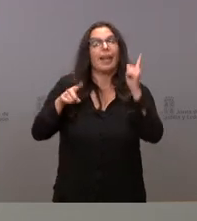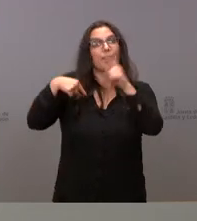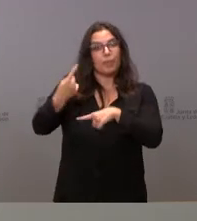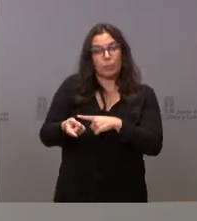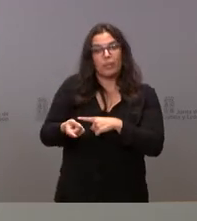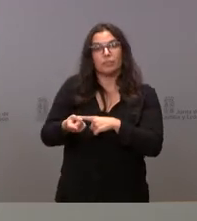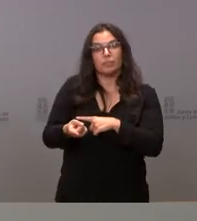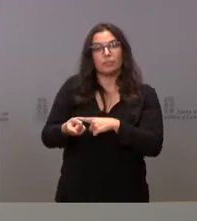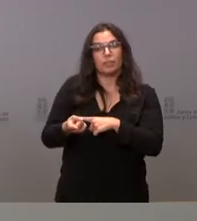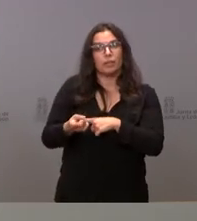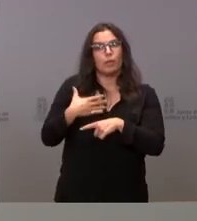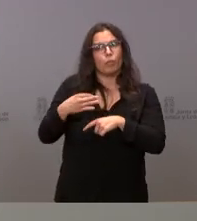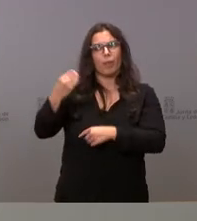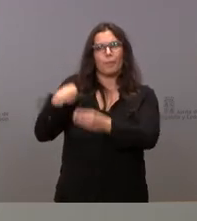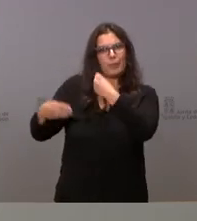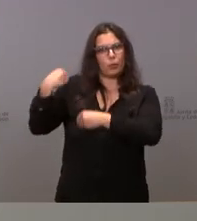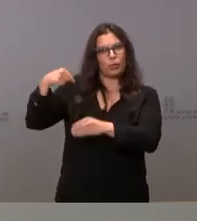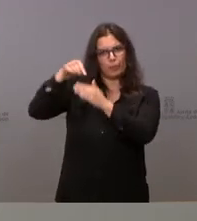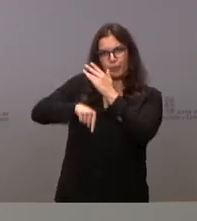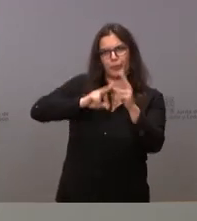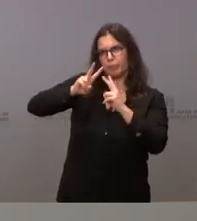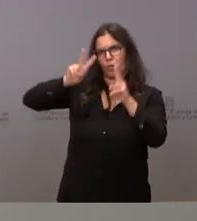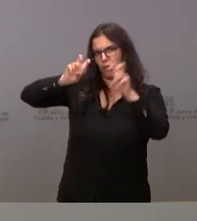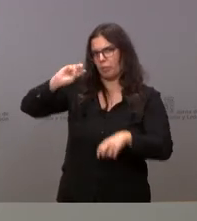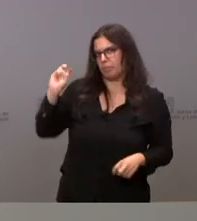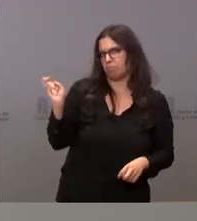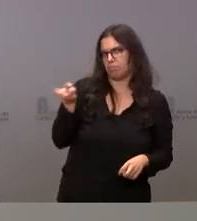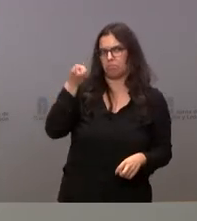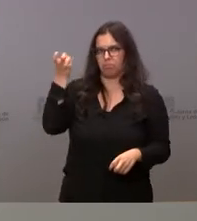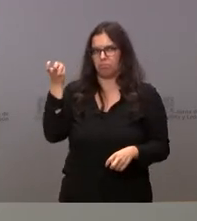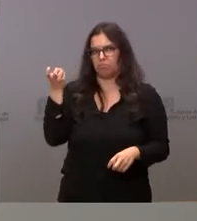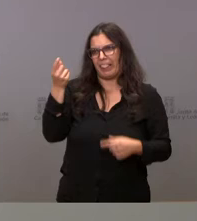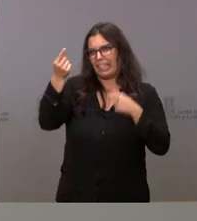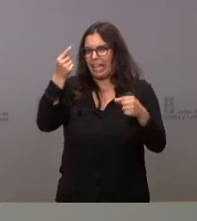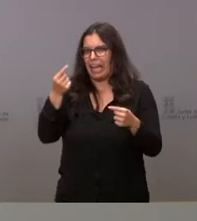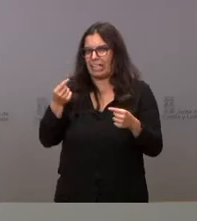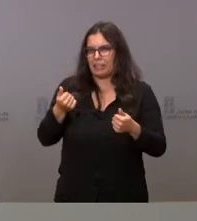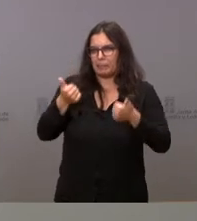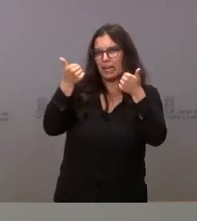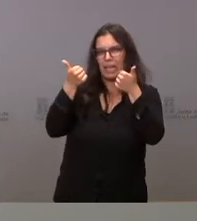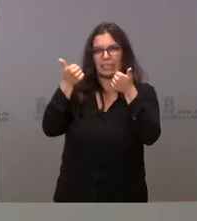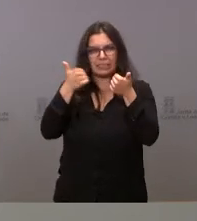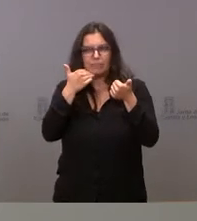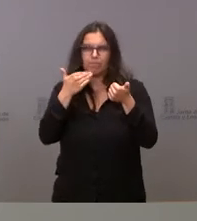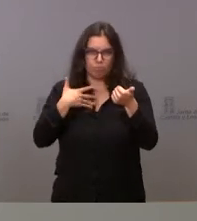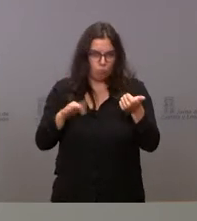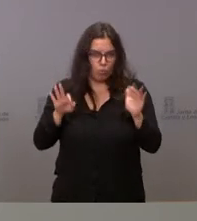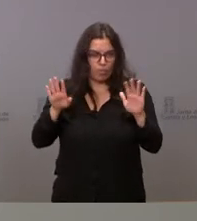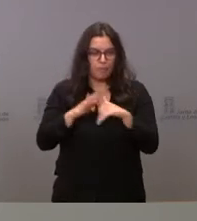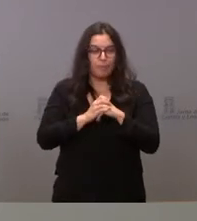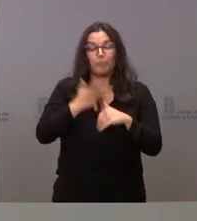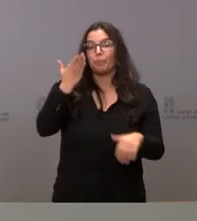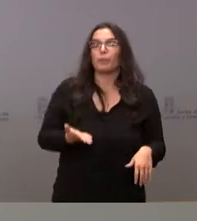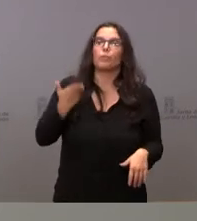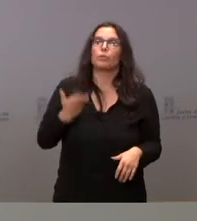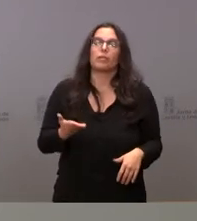podamos atender sus preguntas sobre cualquier otra cuestión de mayor detalle y más pormenorizada. Importante es,